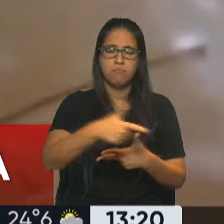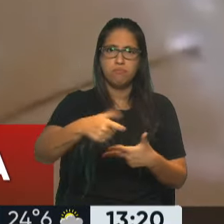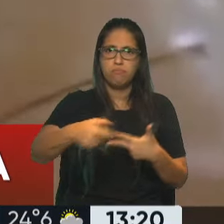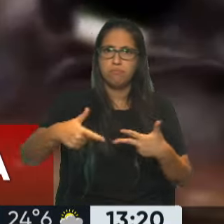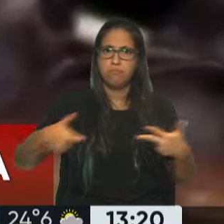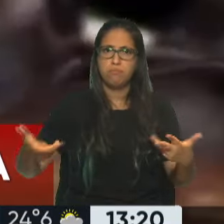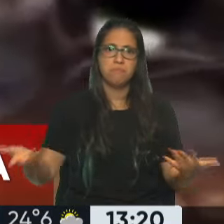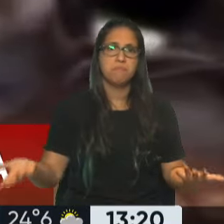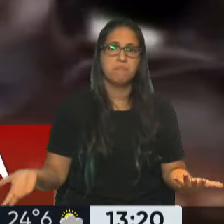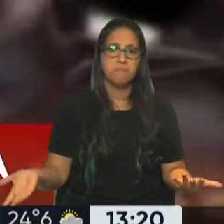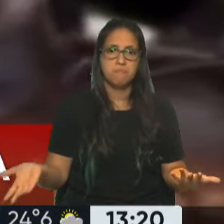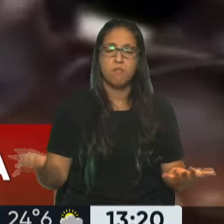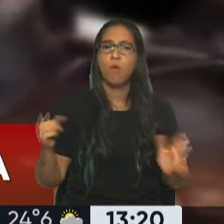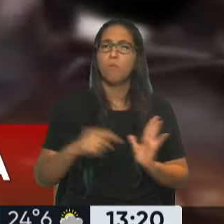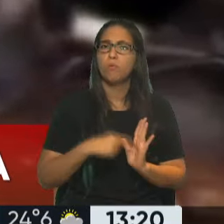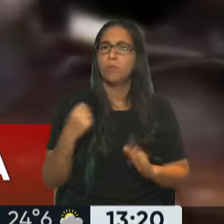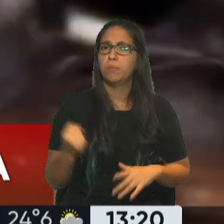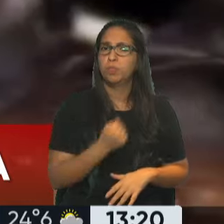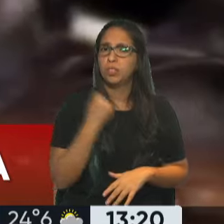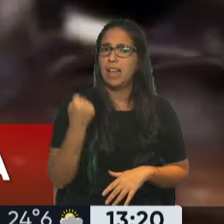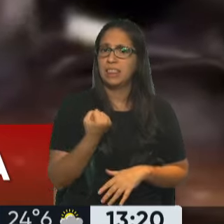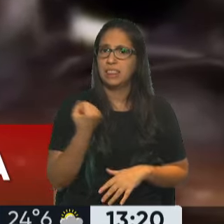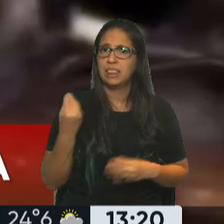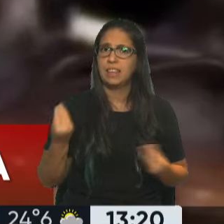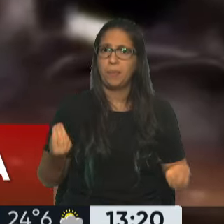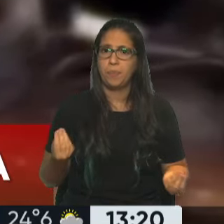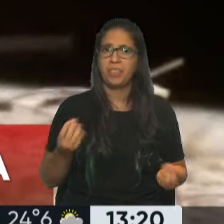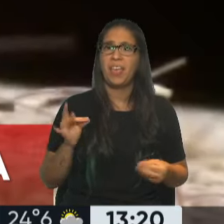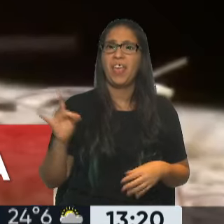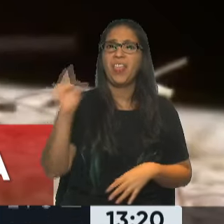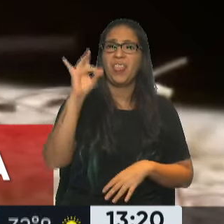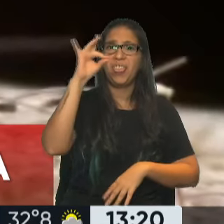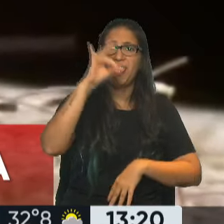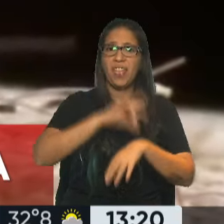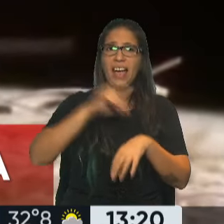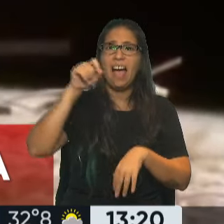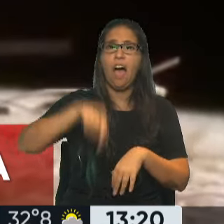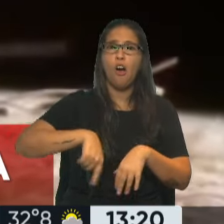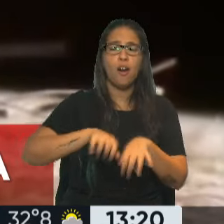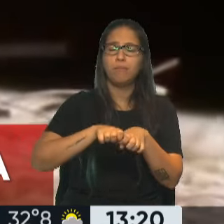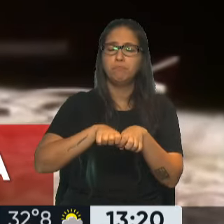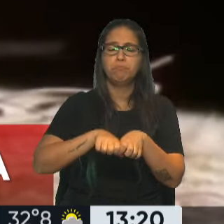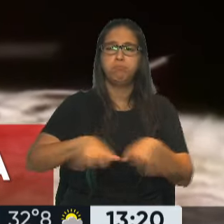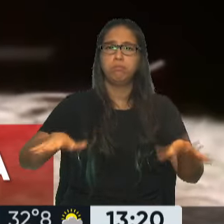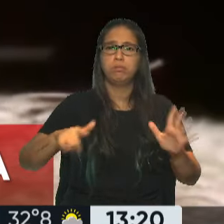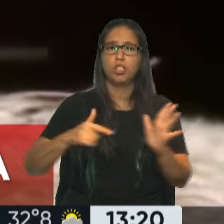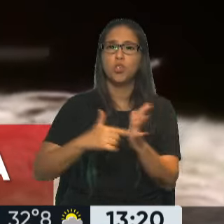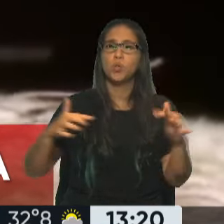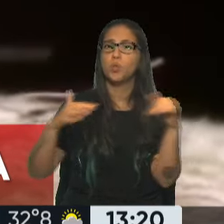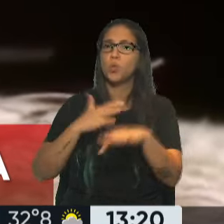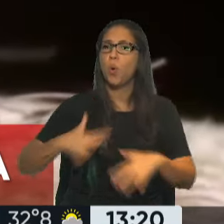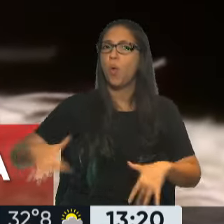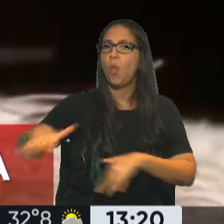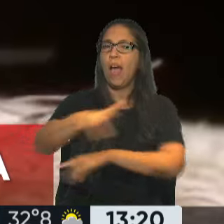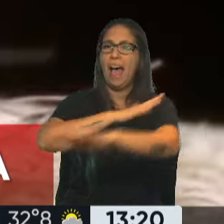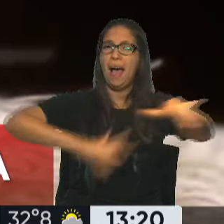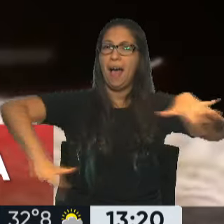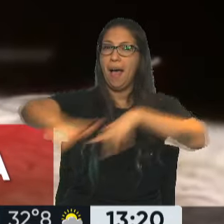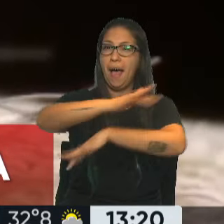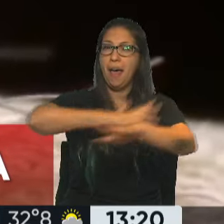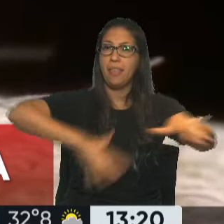es importante es que el dengue se ha urbanizado, o sea, ya está en lugares donde hay